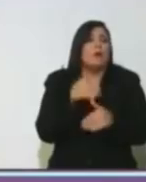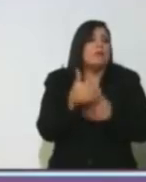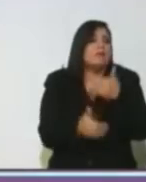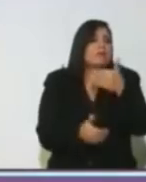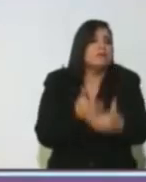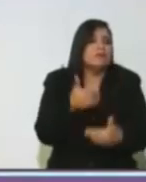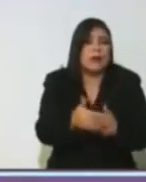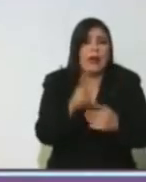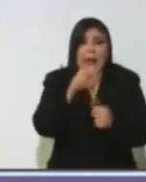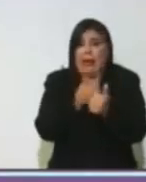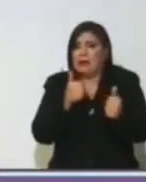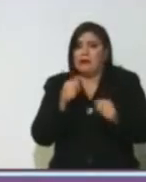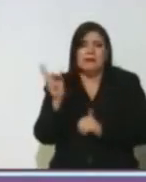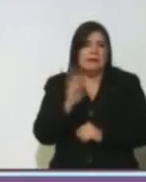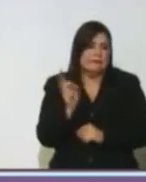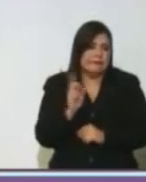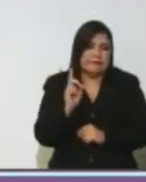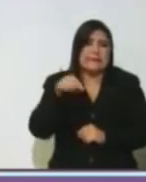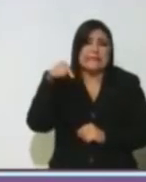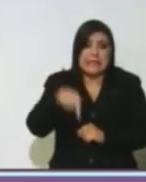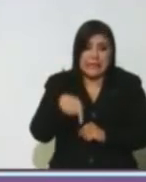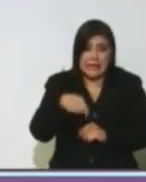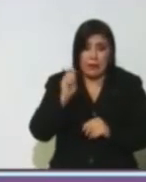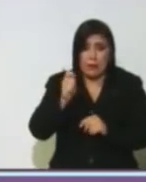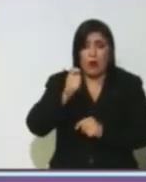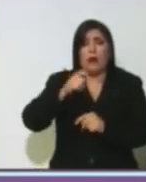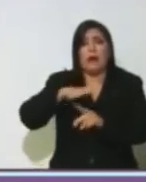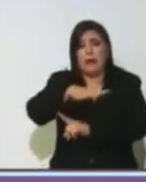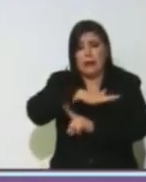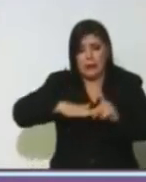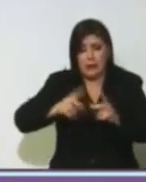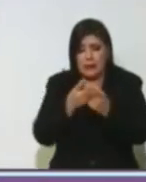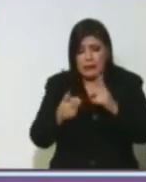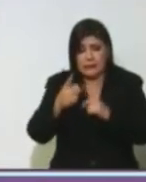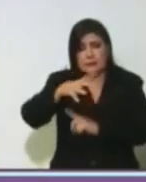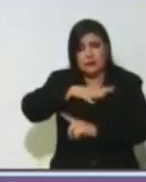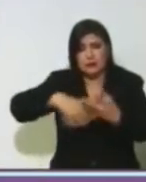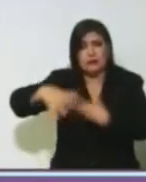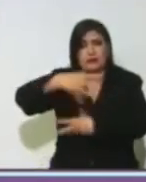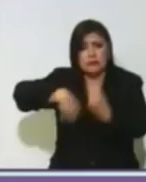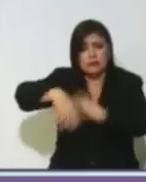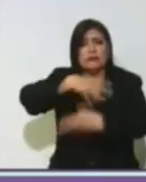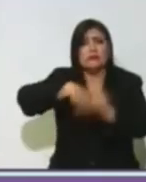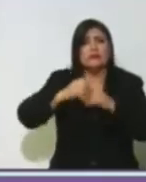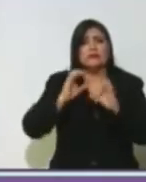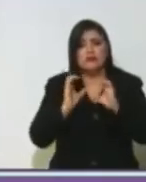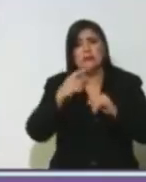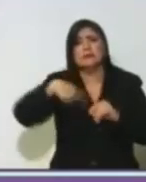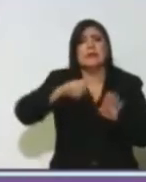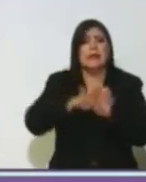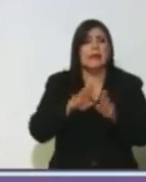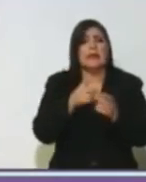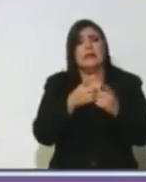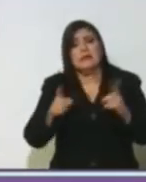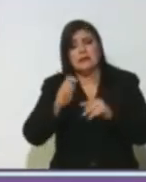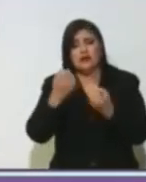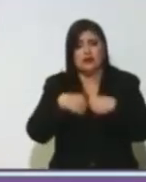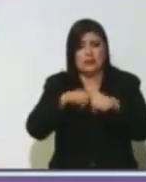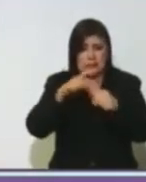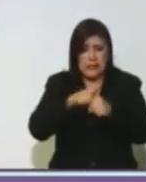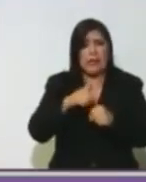ciudad retrógrada el desarrollo sustentable esencialmente es medioambiente desarrollo económico y desarrollo